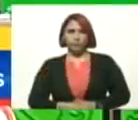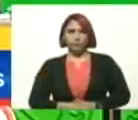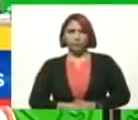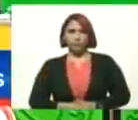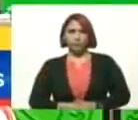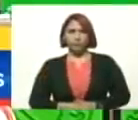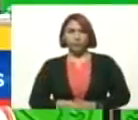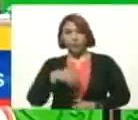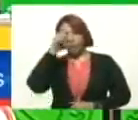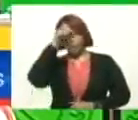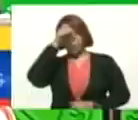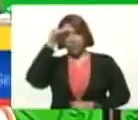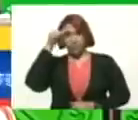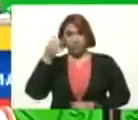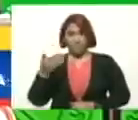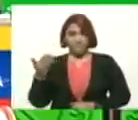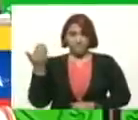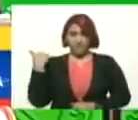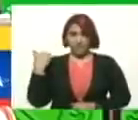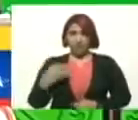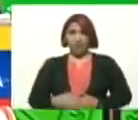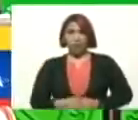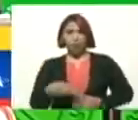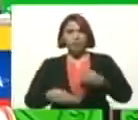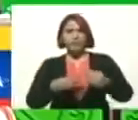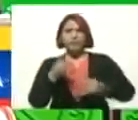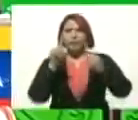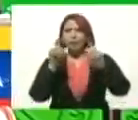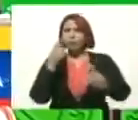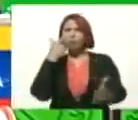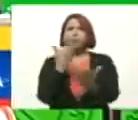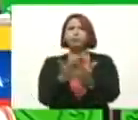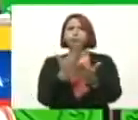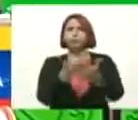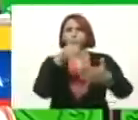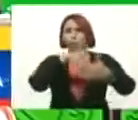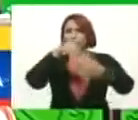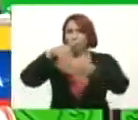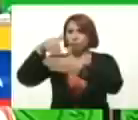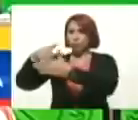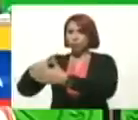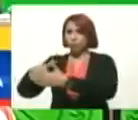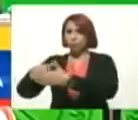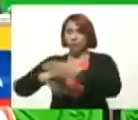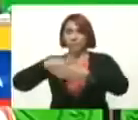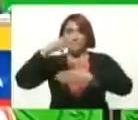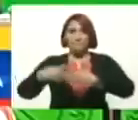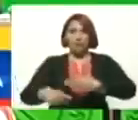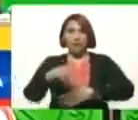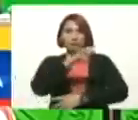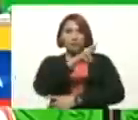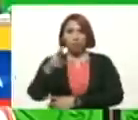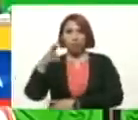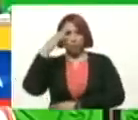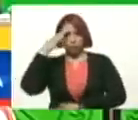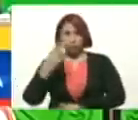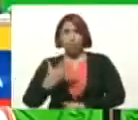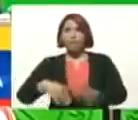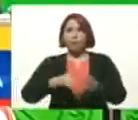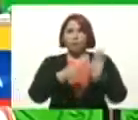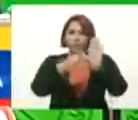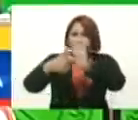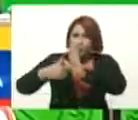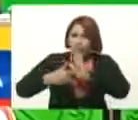El domingo pasado hubo un simulacro de elecciones. El Plan República volvió a